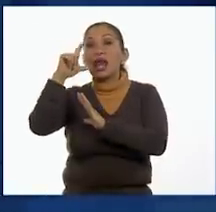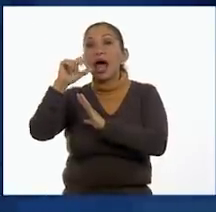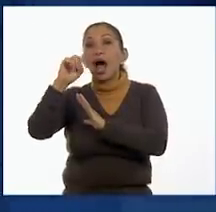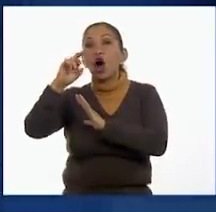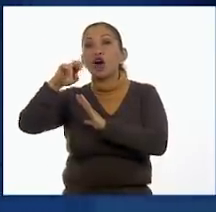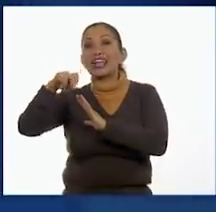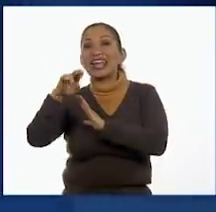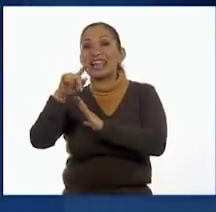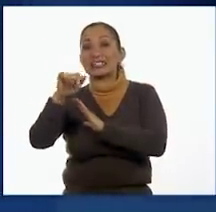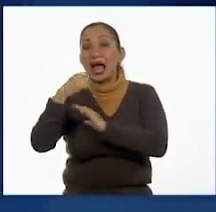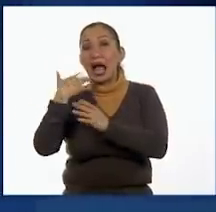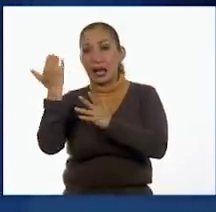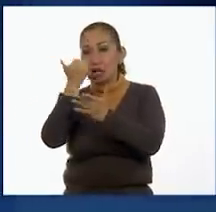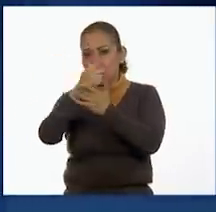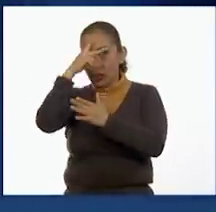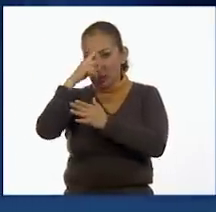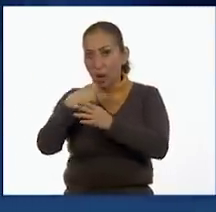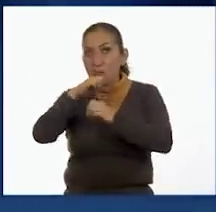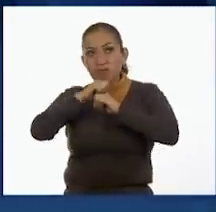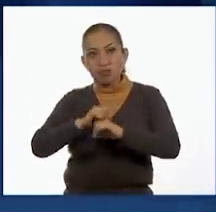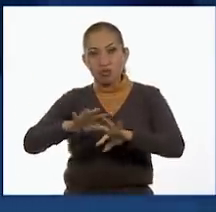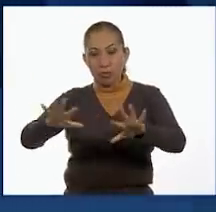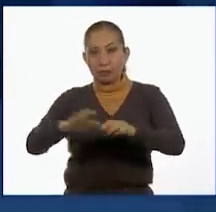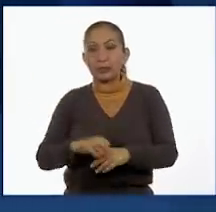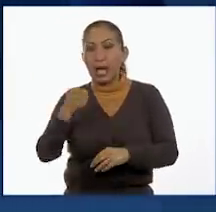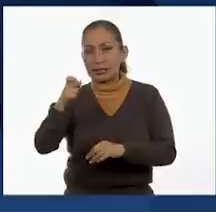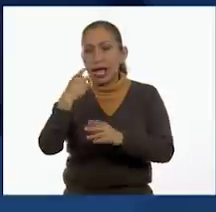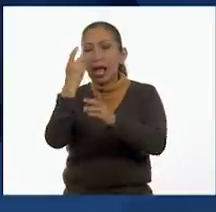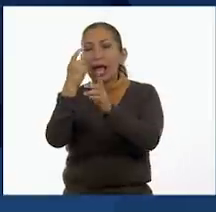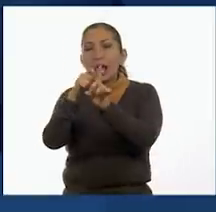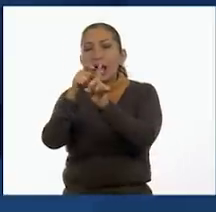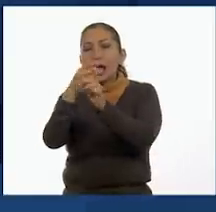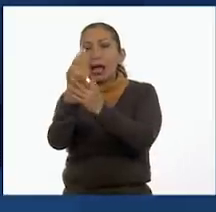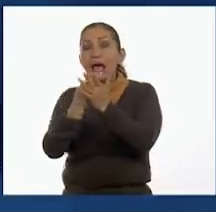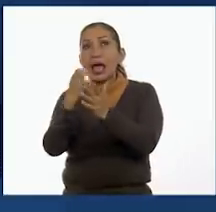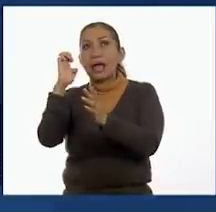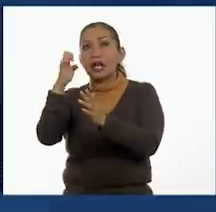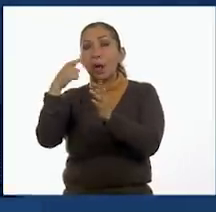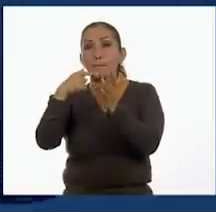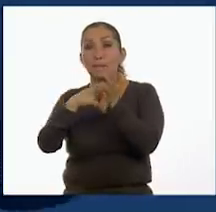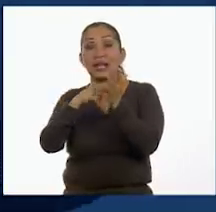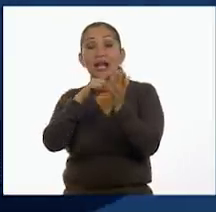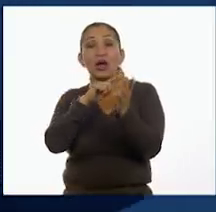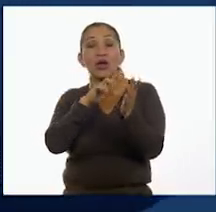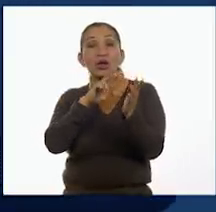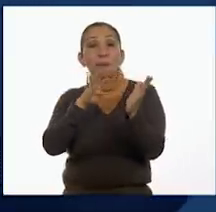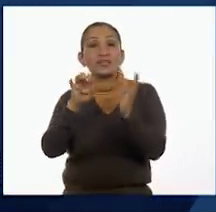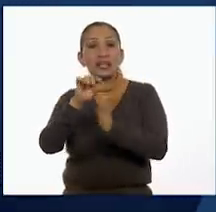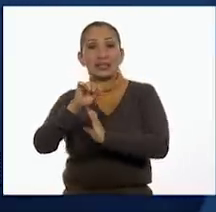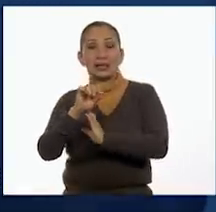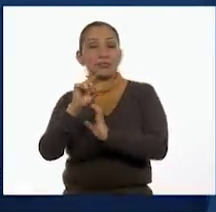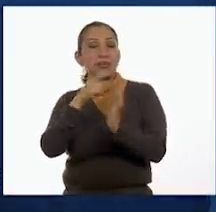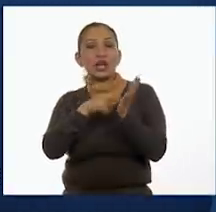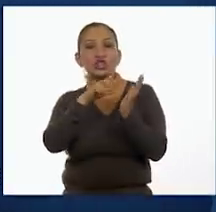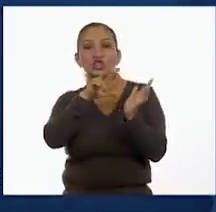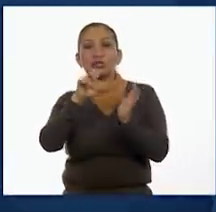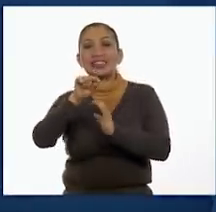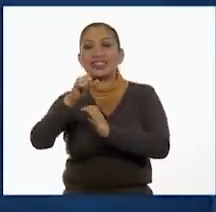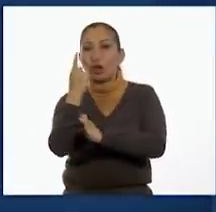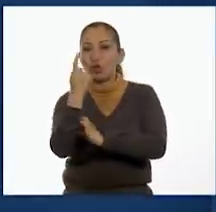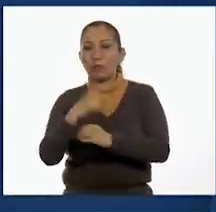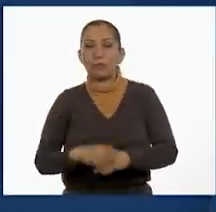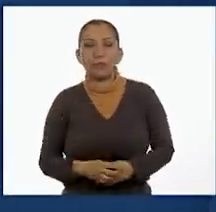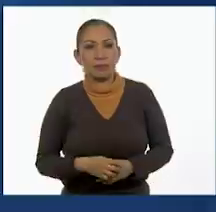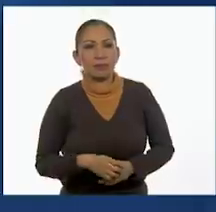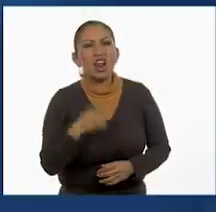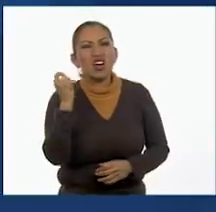Orquesta, que se publicaba en la Ciudad de México. Esta es una caricatura de enero del 71. ¡Wow! Ay, pero